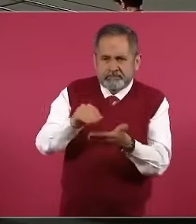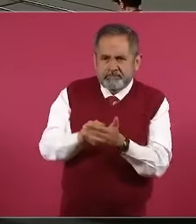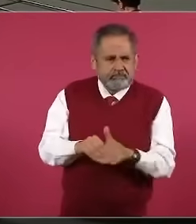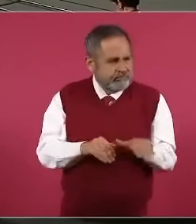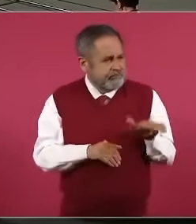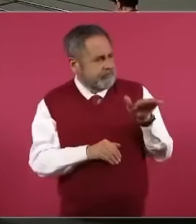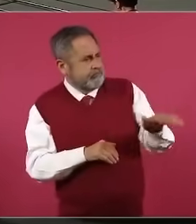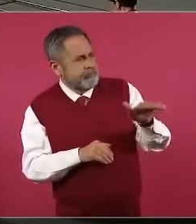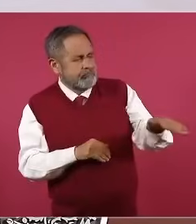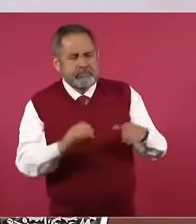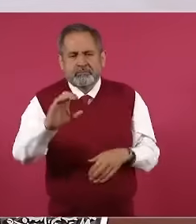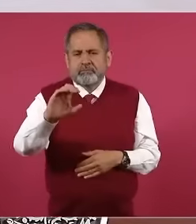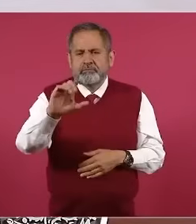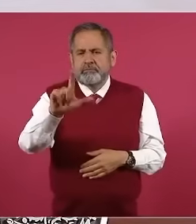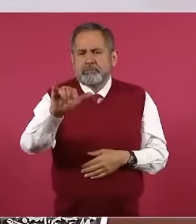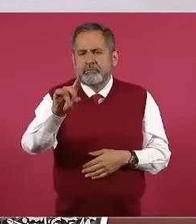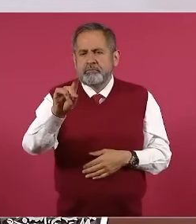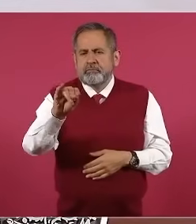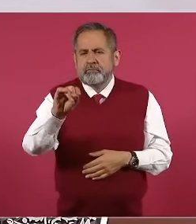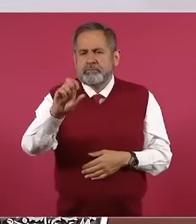Claudio X. González que informe